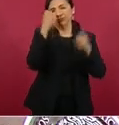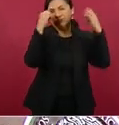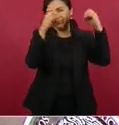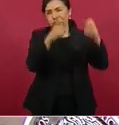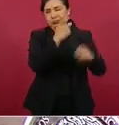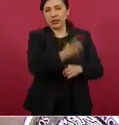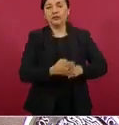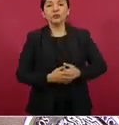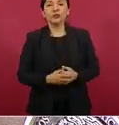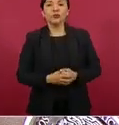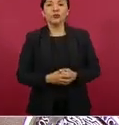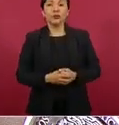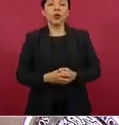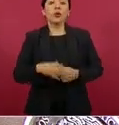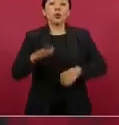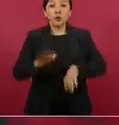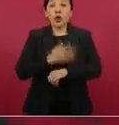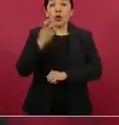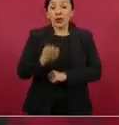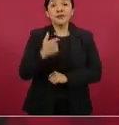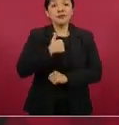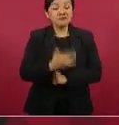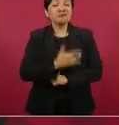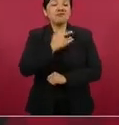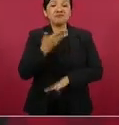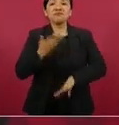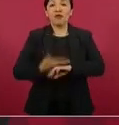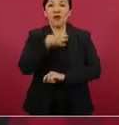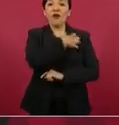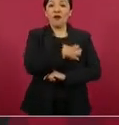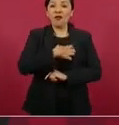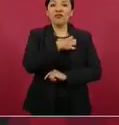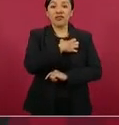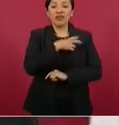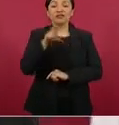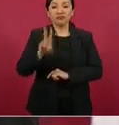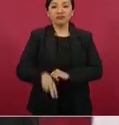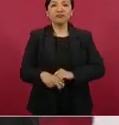Por eso estoy muy contento.